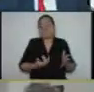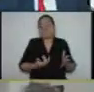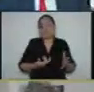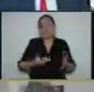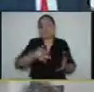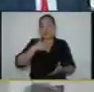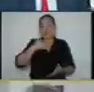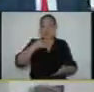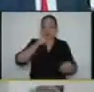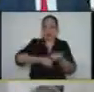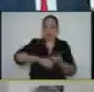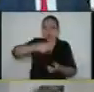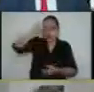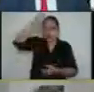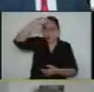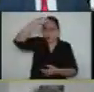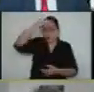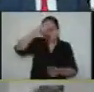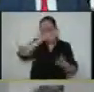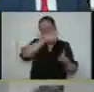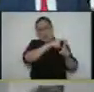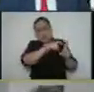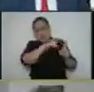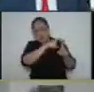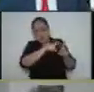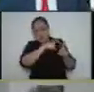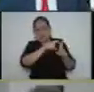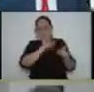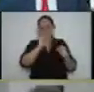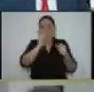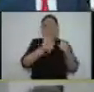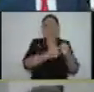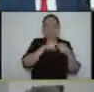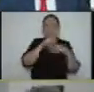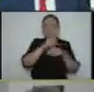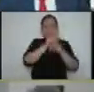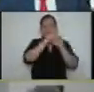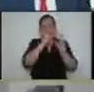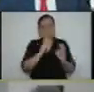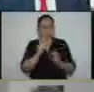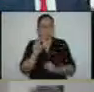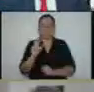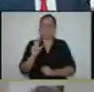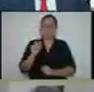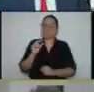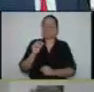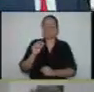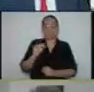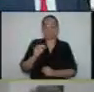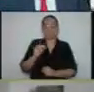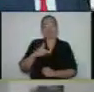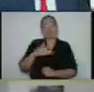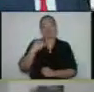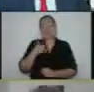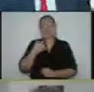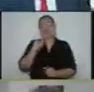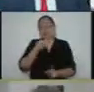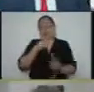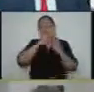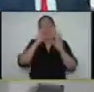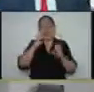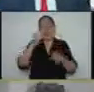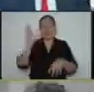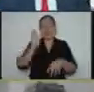una crítica de un tema nada más. No, me parece algo mucho más sensible que